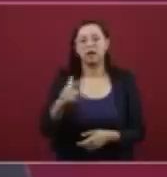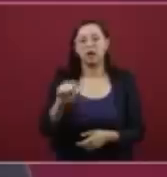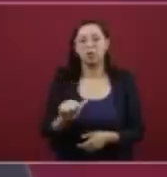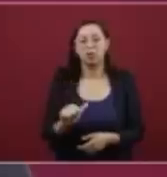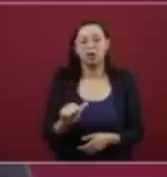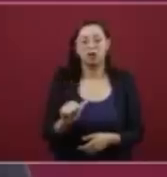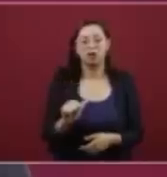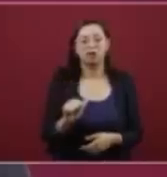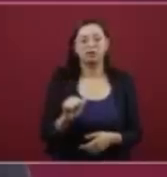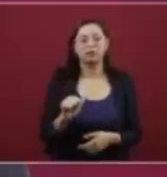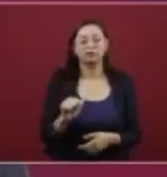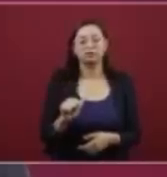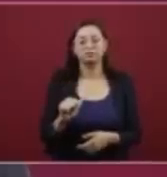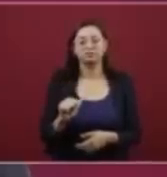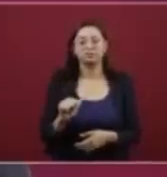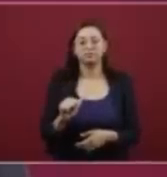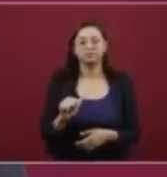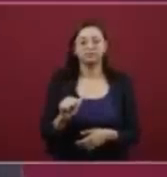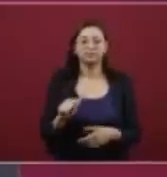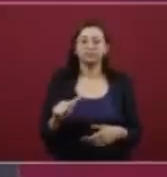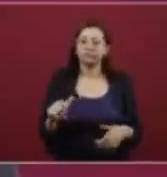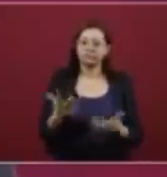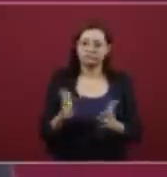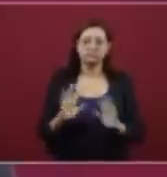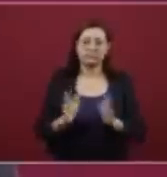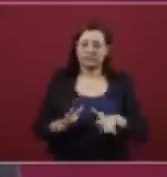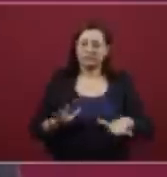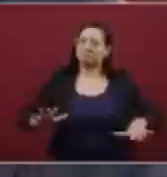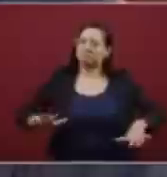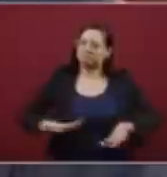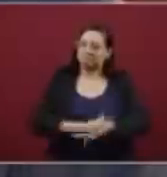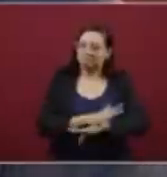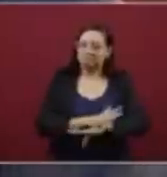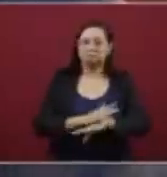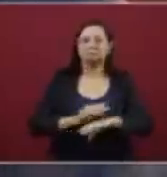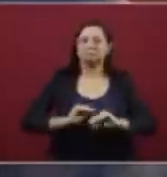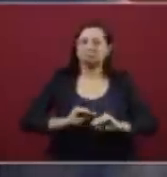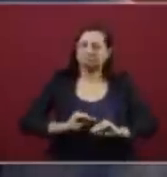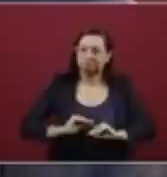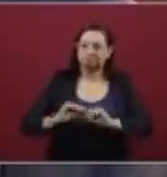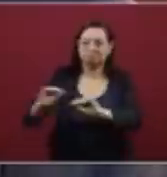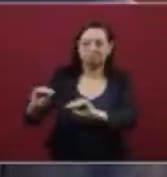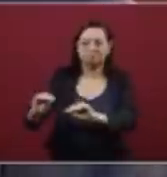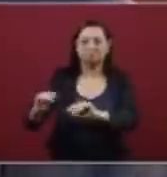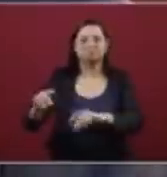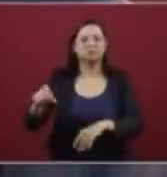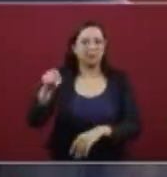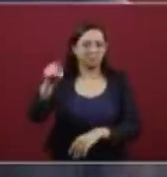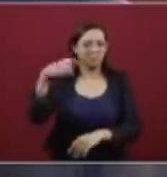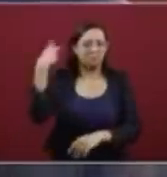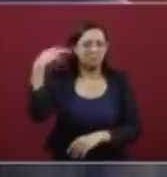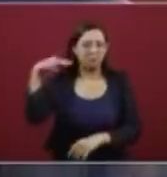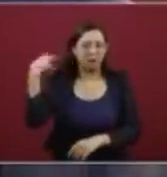que ya empiecen a mudarse a Veracruz,